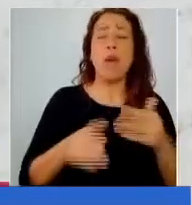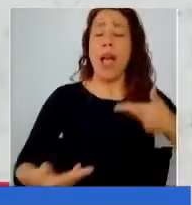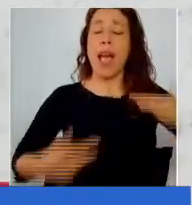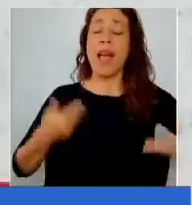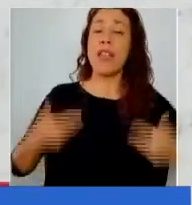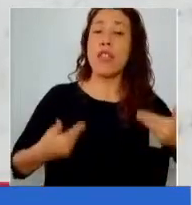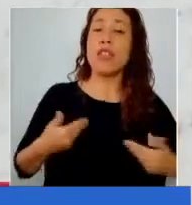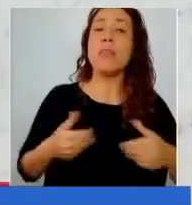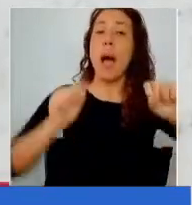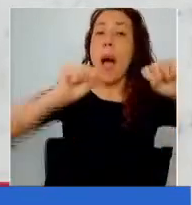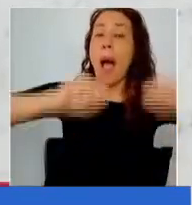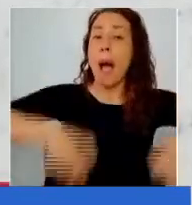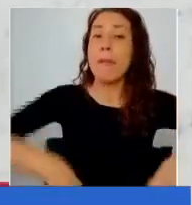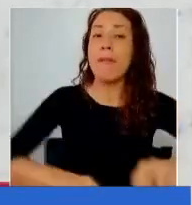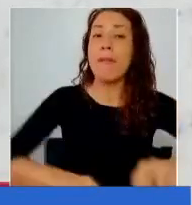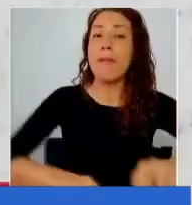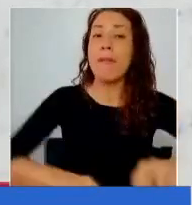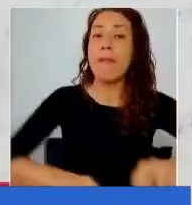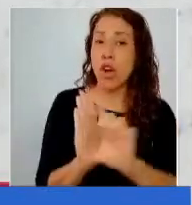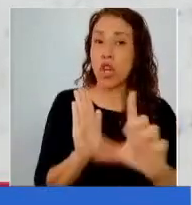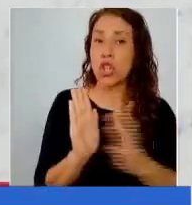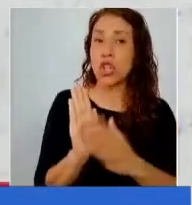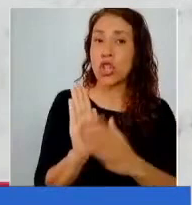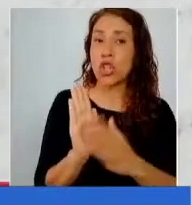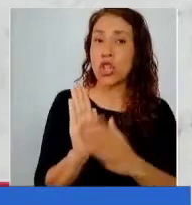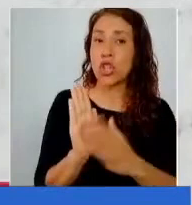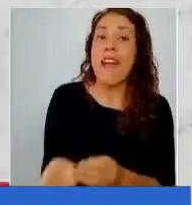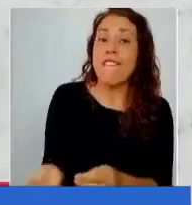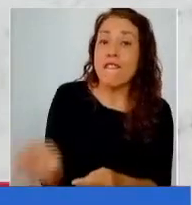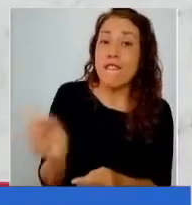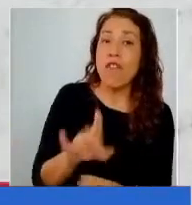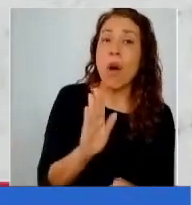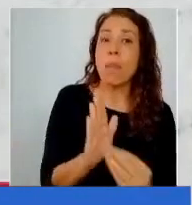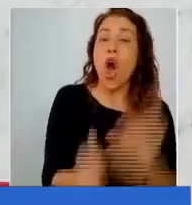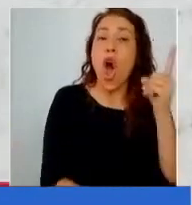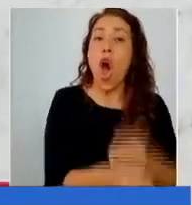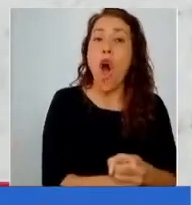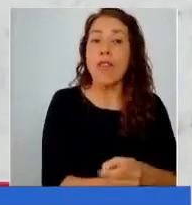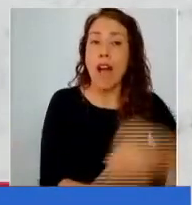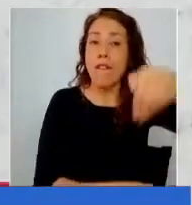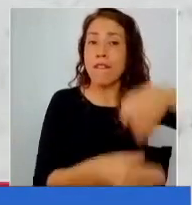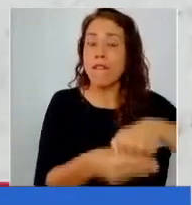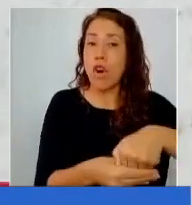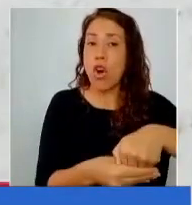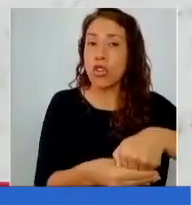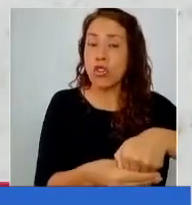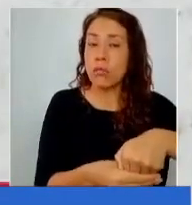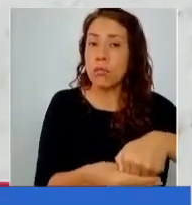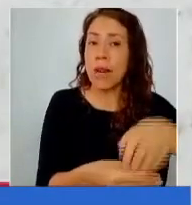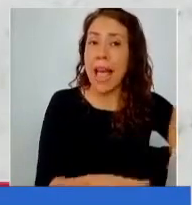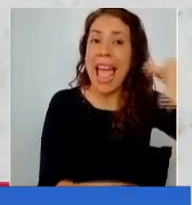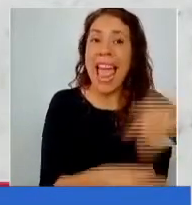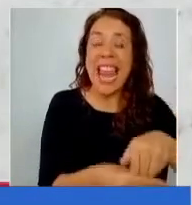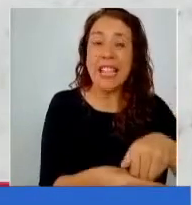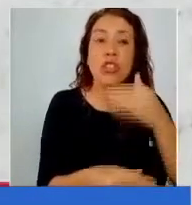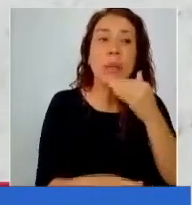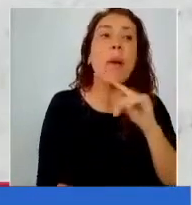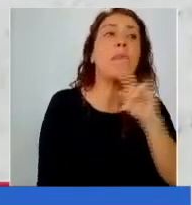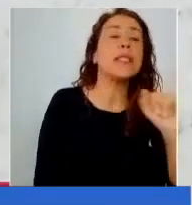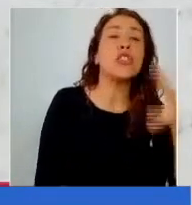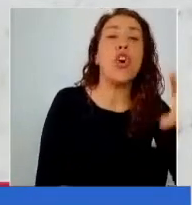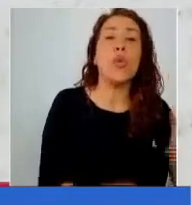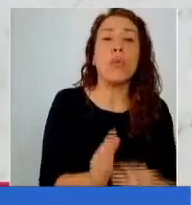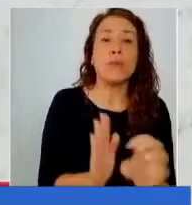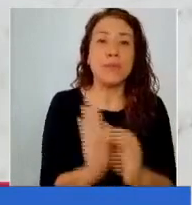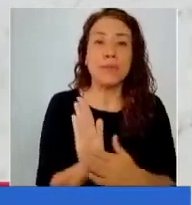de la Reforma constitucional que restableció la obligatoriedad del voto en las elecciones y plebiscito indudablemente es un